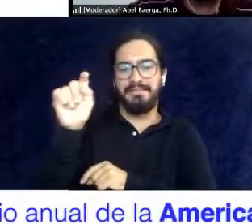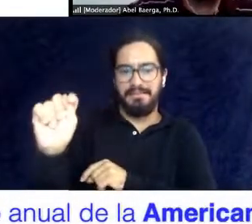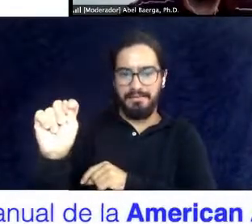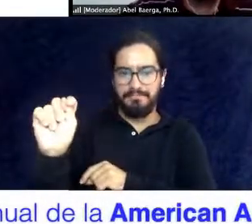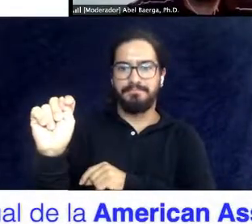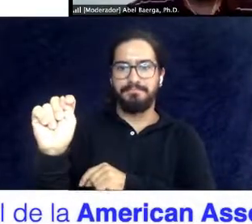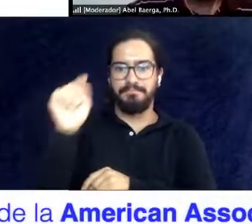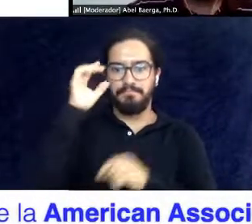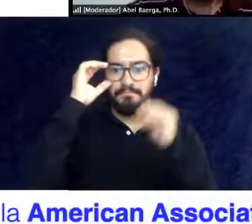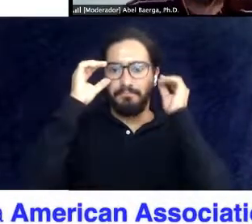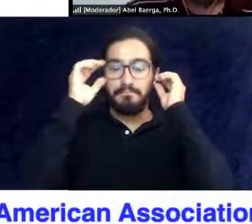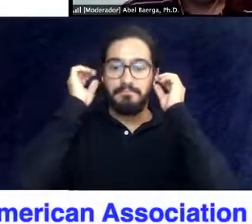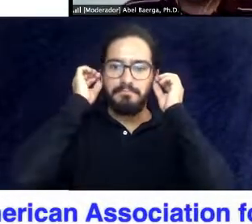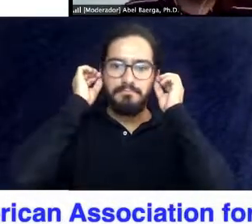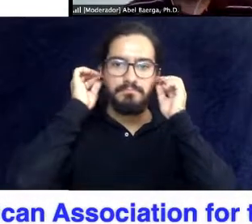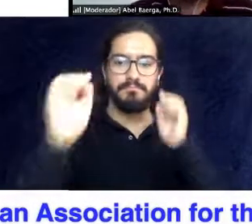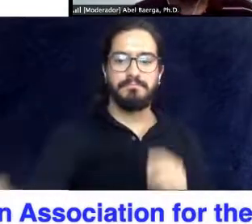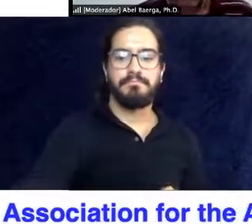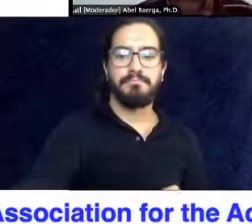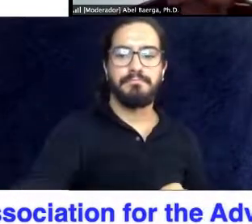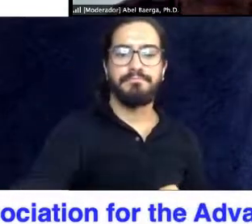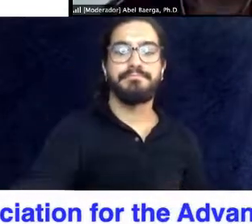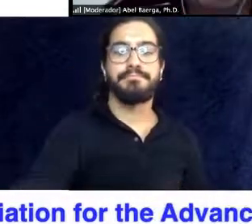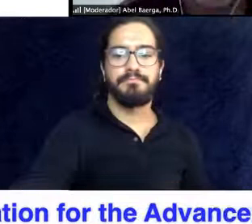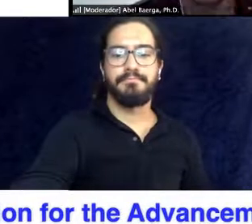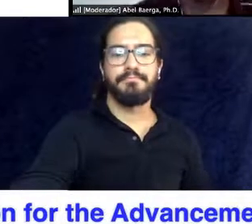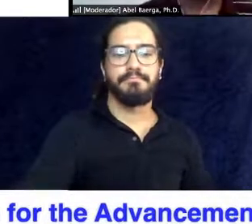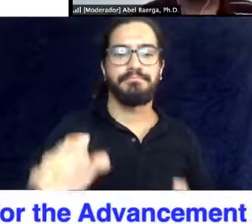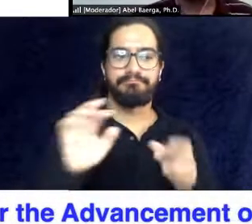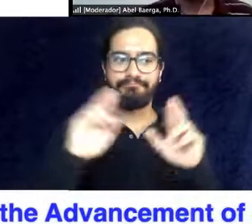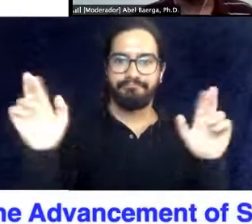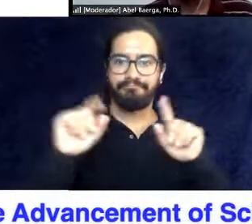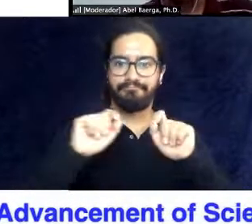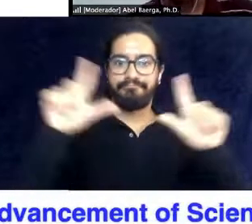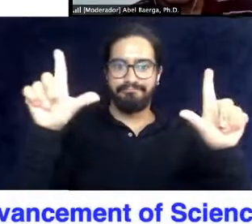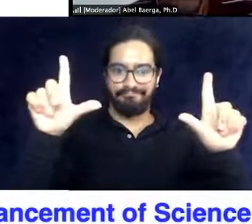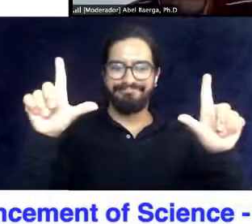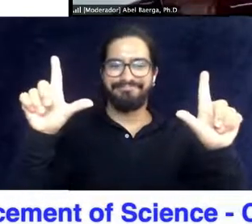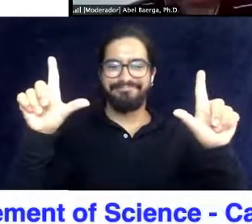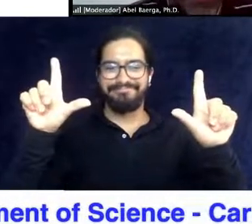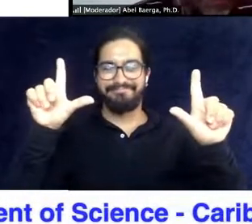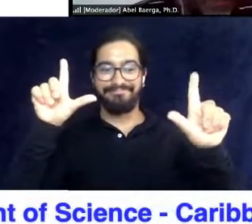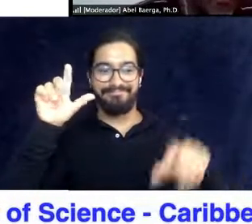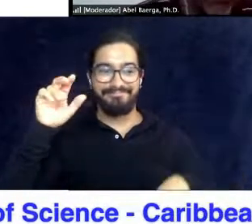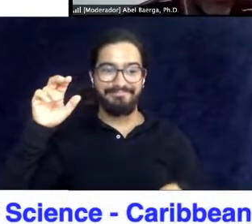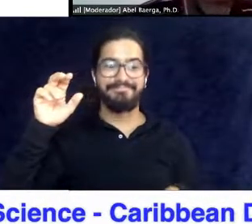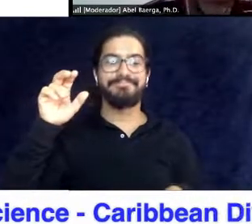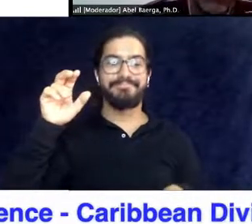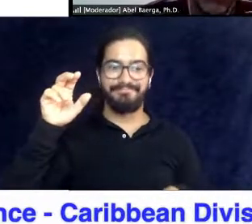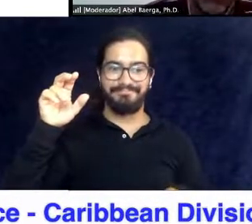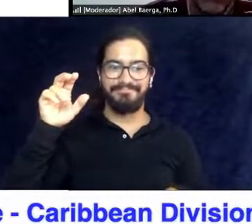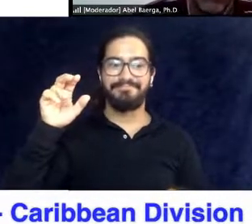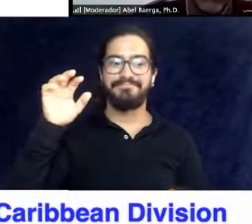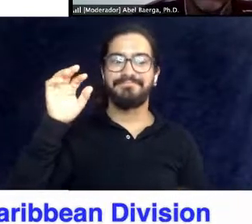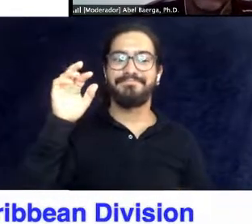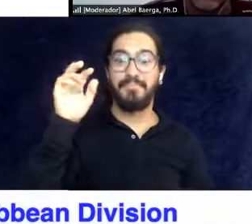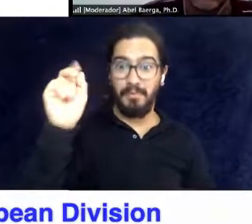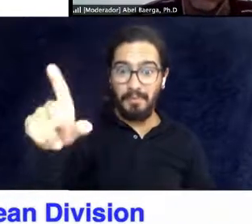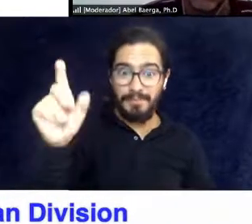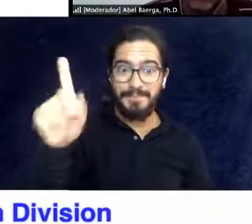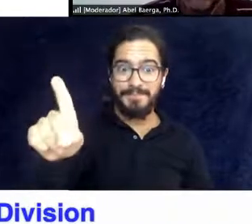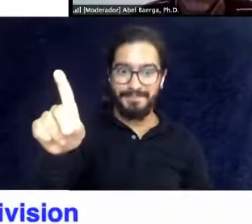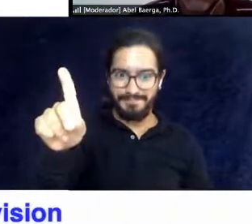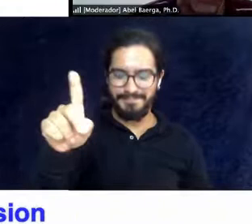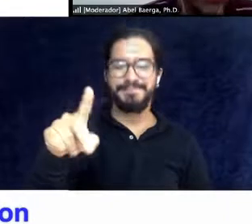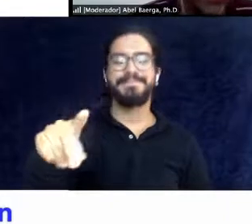Okay. Estamos en el aire. Estamos en el aire, pues muy bien, excelente. Bienvenidos nuevamente a esta sesión de